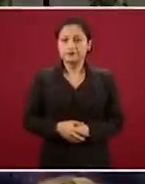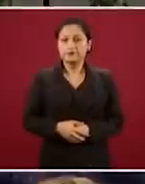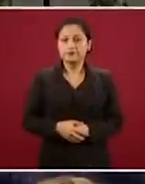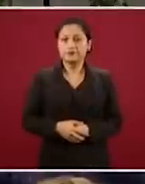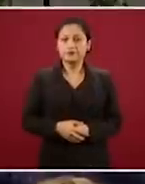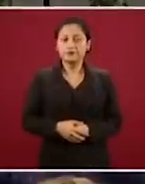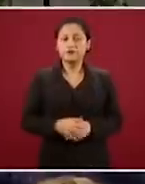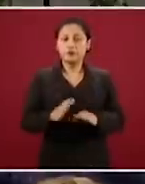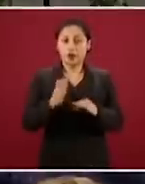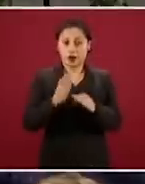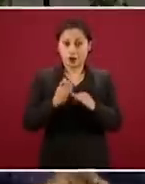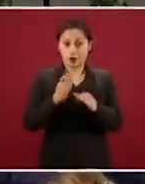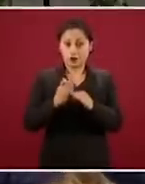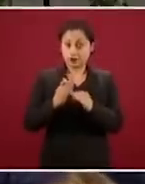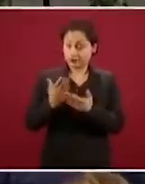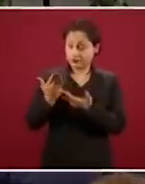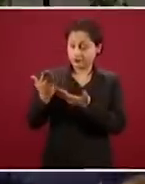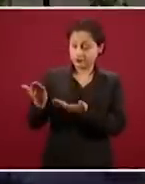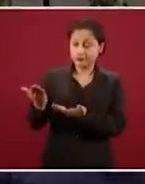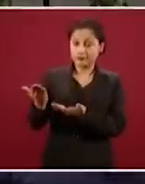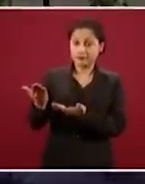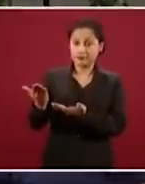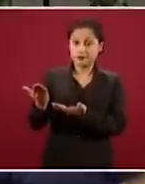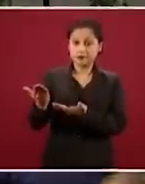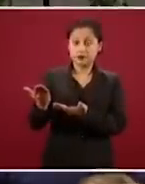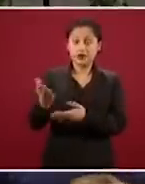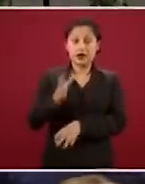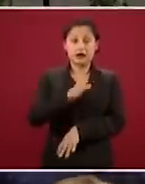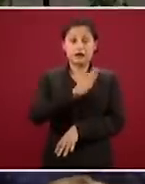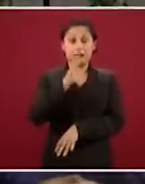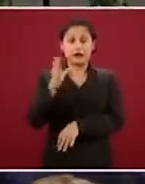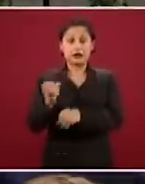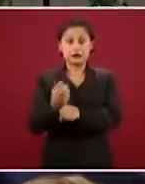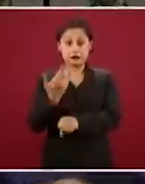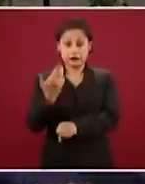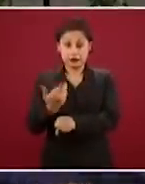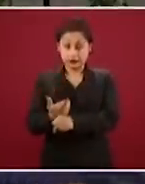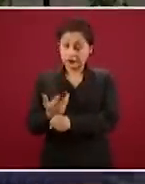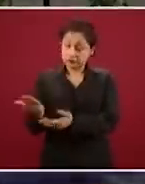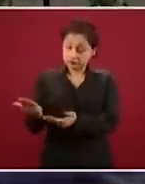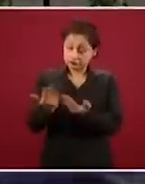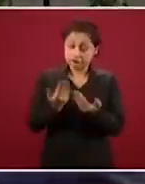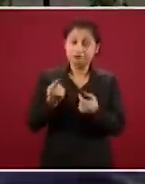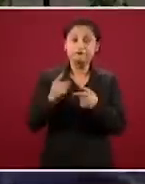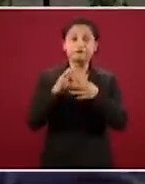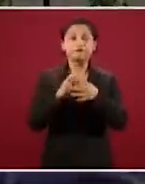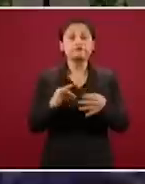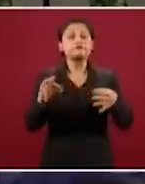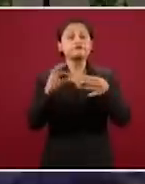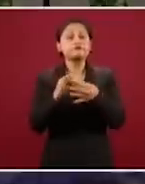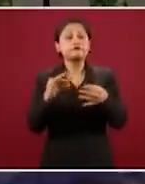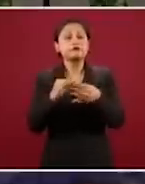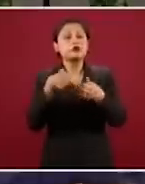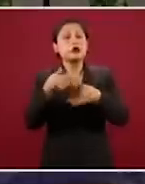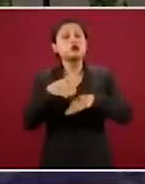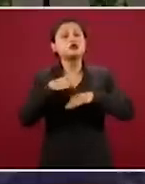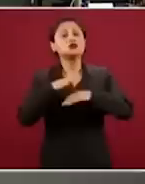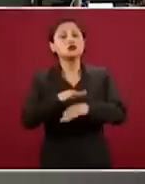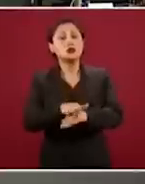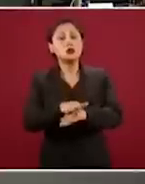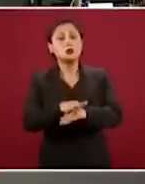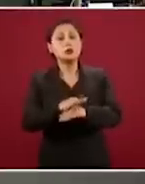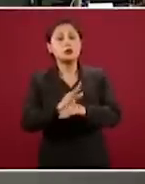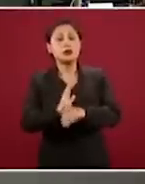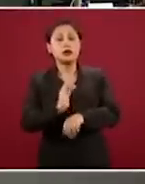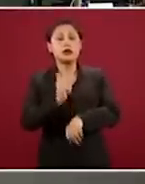pedirle al general secretario que nos informe sobre las instalaciones